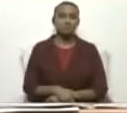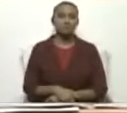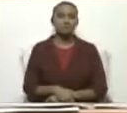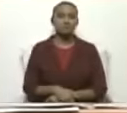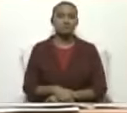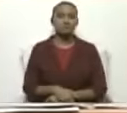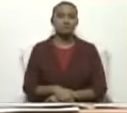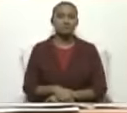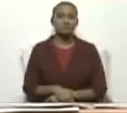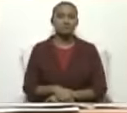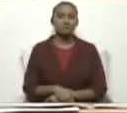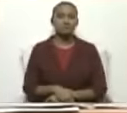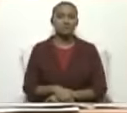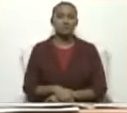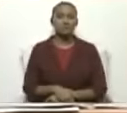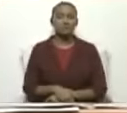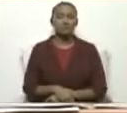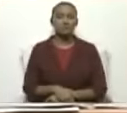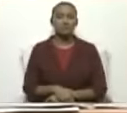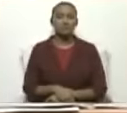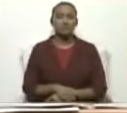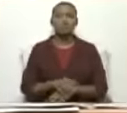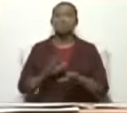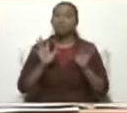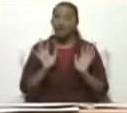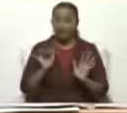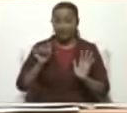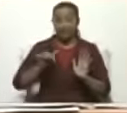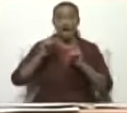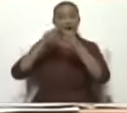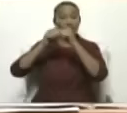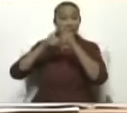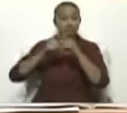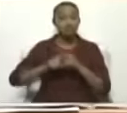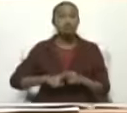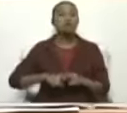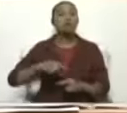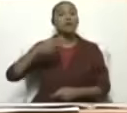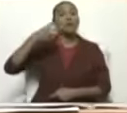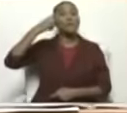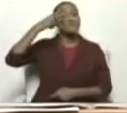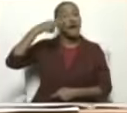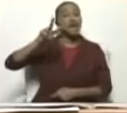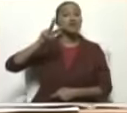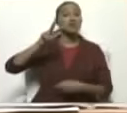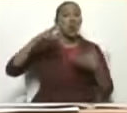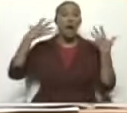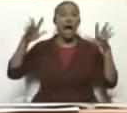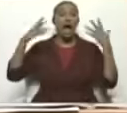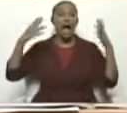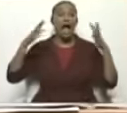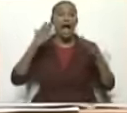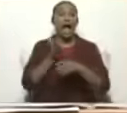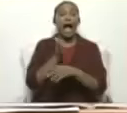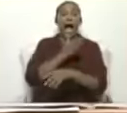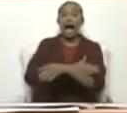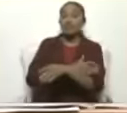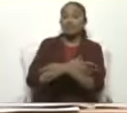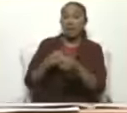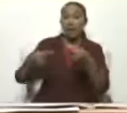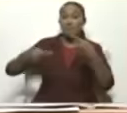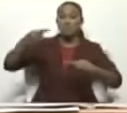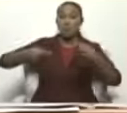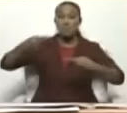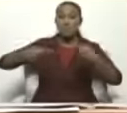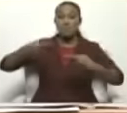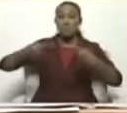Antes del juego ya habíamos perdido, según los analistas. Aquí también ocurrió, en México celebraron antes que nosotros, que se diera el juego, sobre todo los periodistas, no